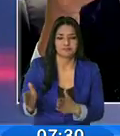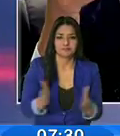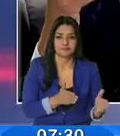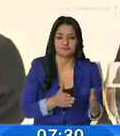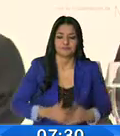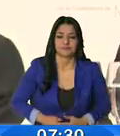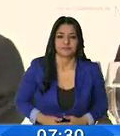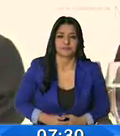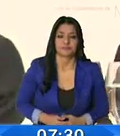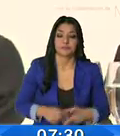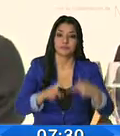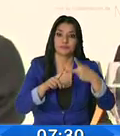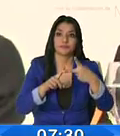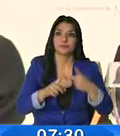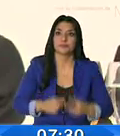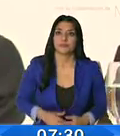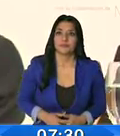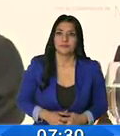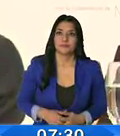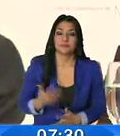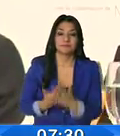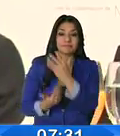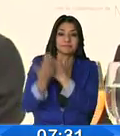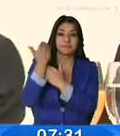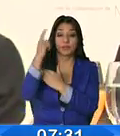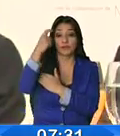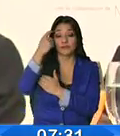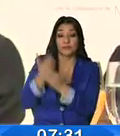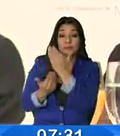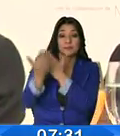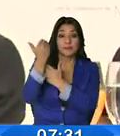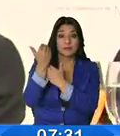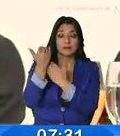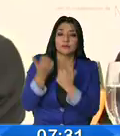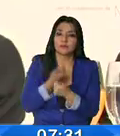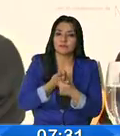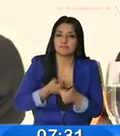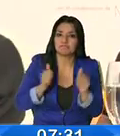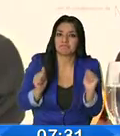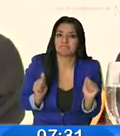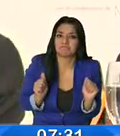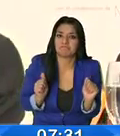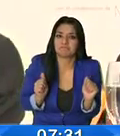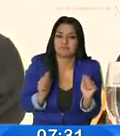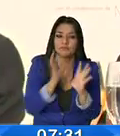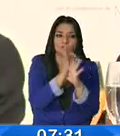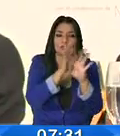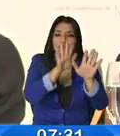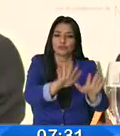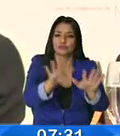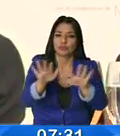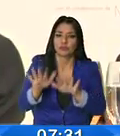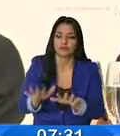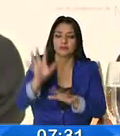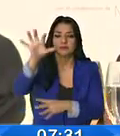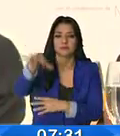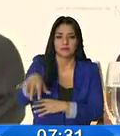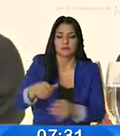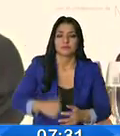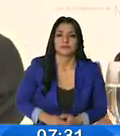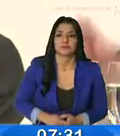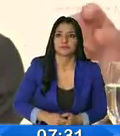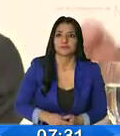en Ecuador. En este momento, a diferencia de lo que ocurría en el gobierno pasado, existe autonomía de las funciones. El presidente de la